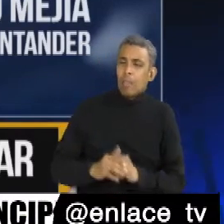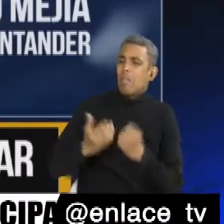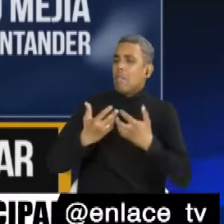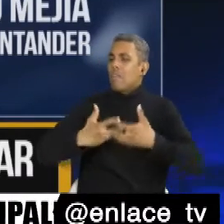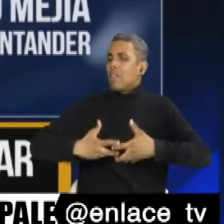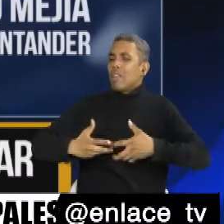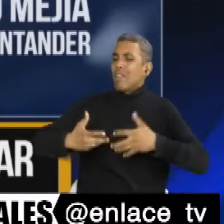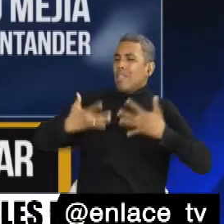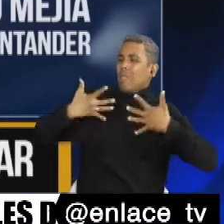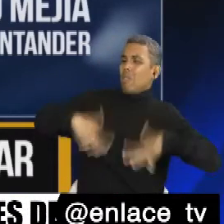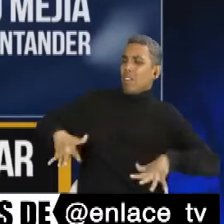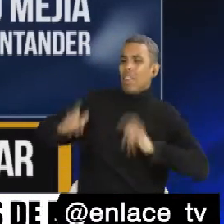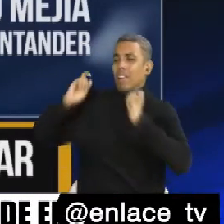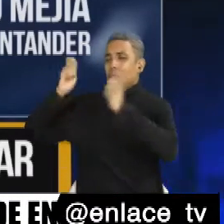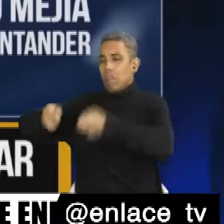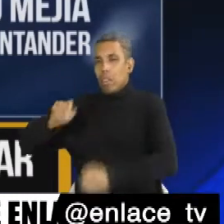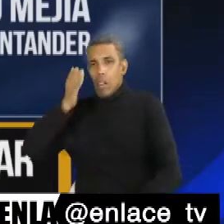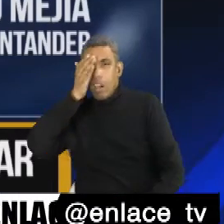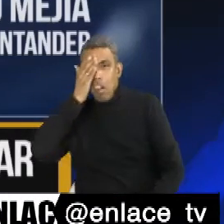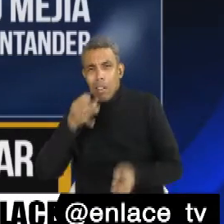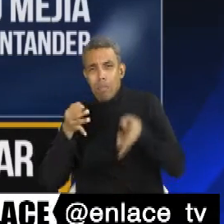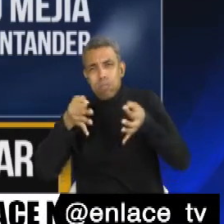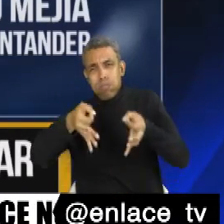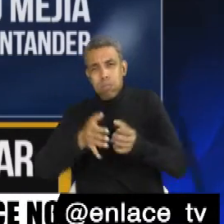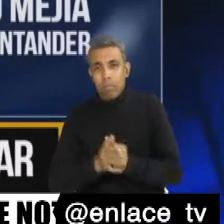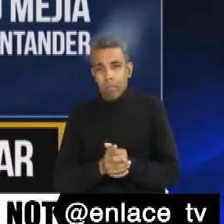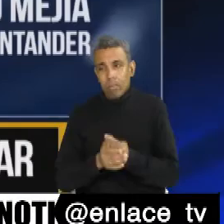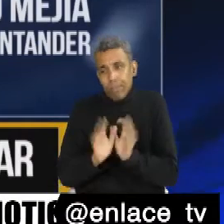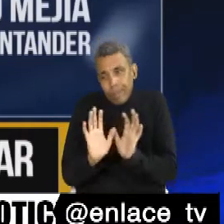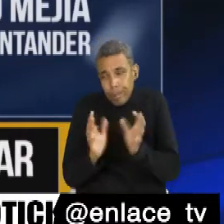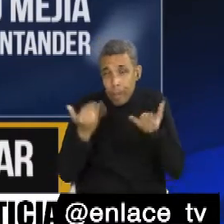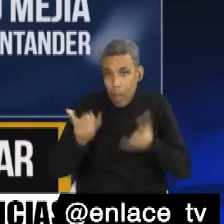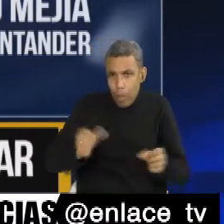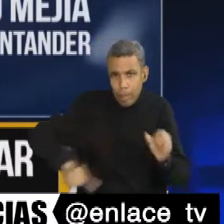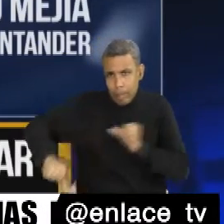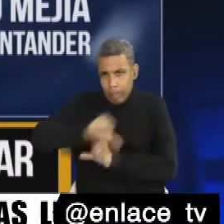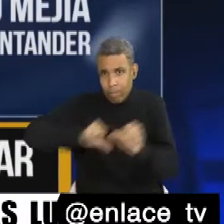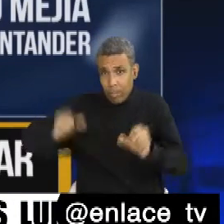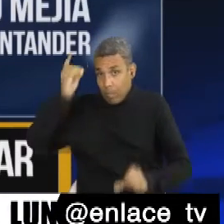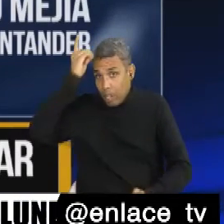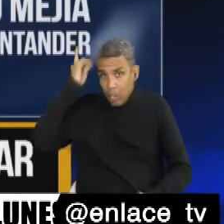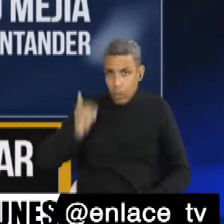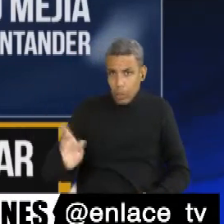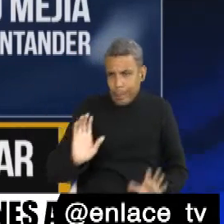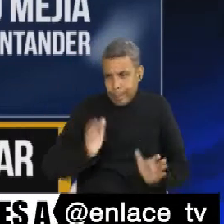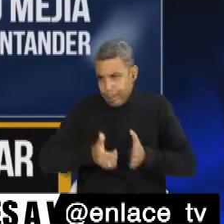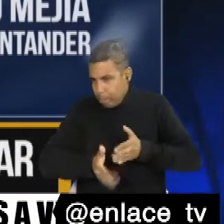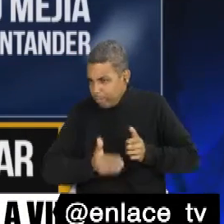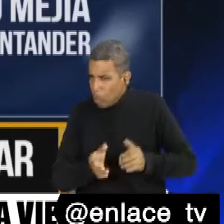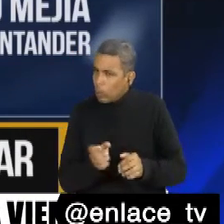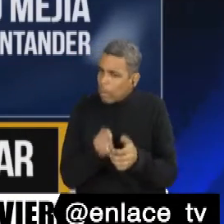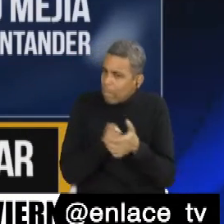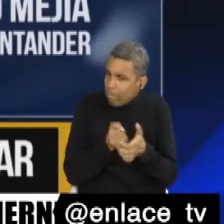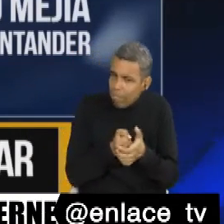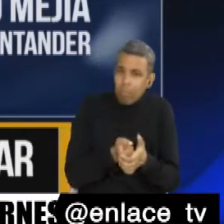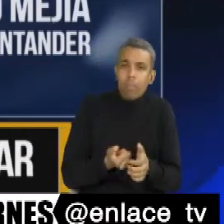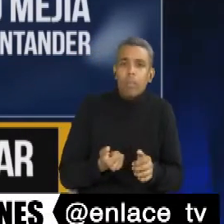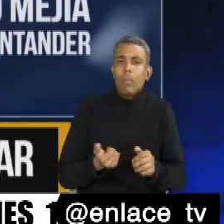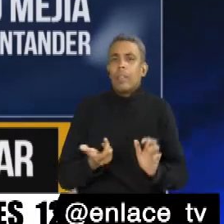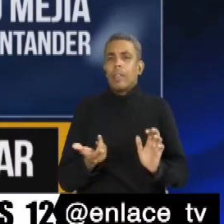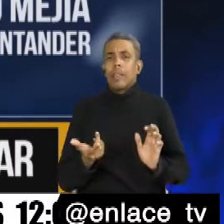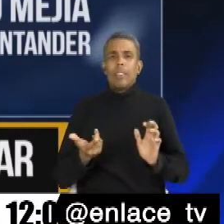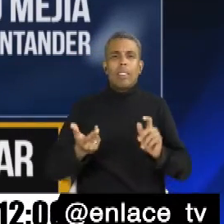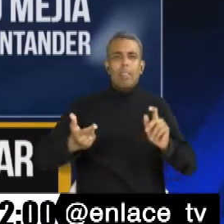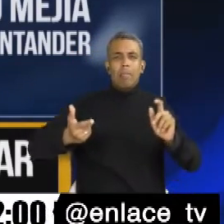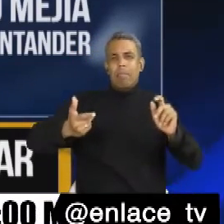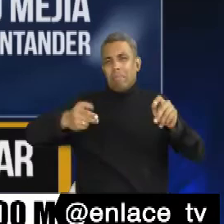para que estas obras no queden tiradas y abandonadas, sino que por el contrario la comunidad reciba el